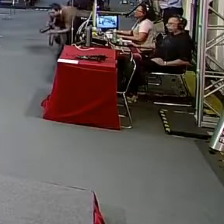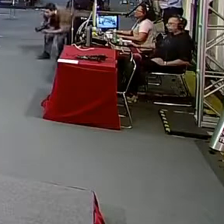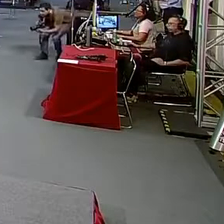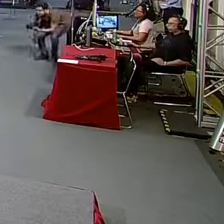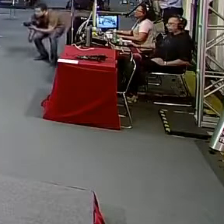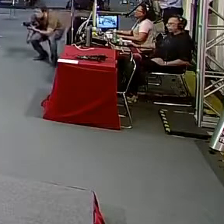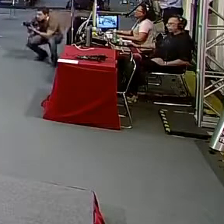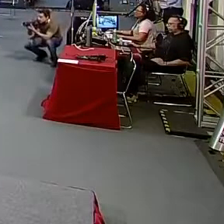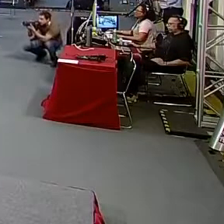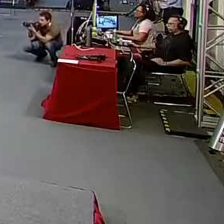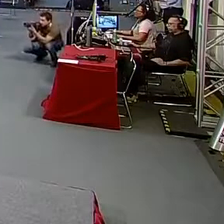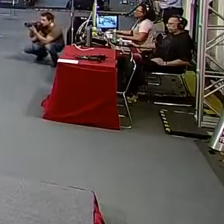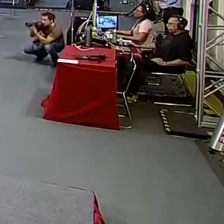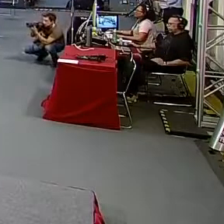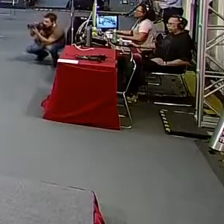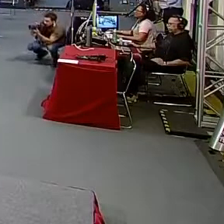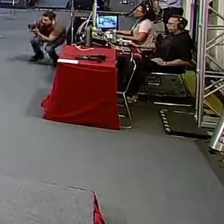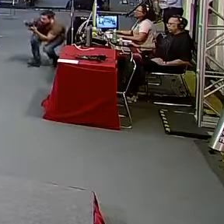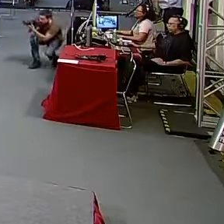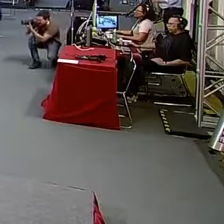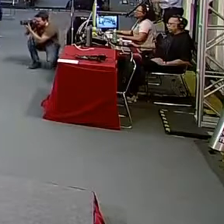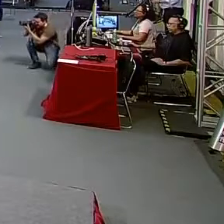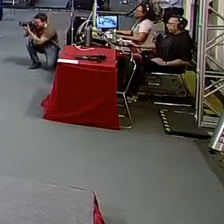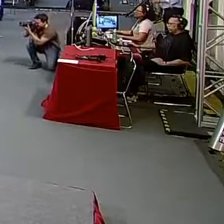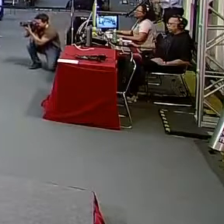Pero en realidad no funciona.